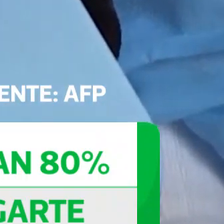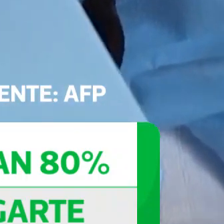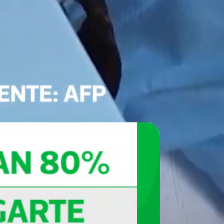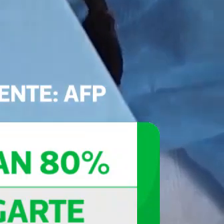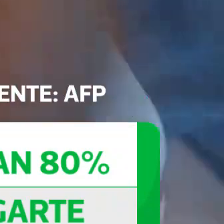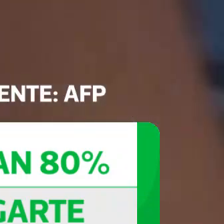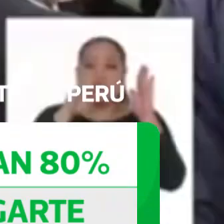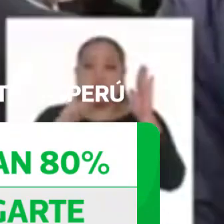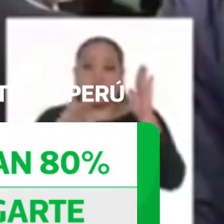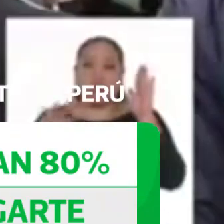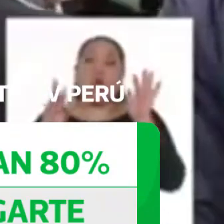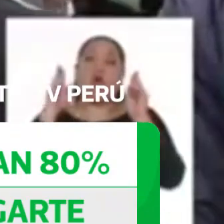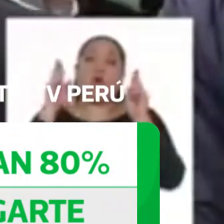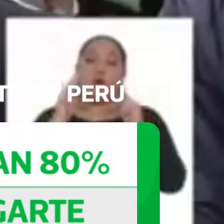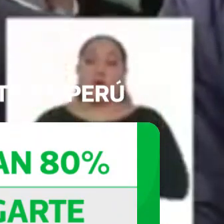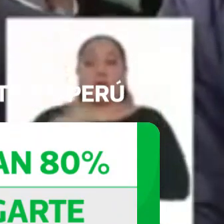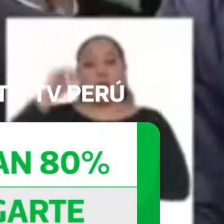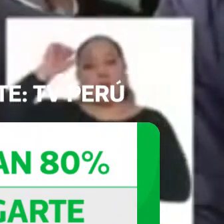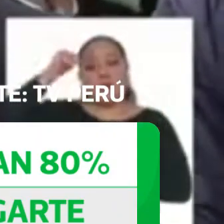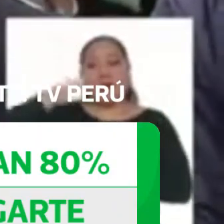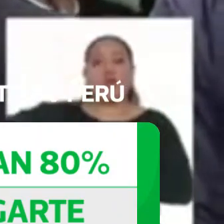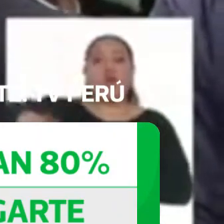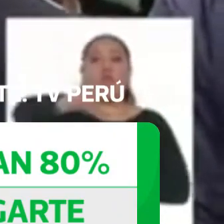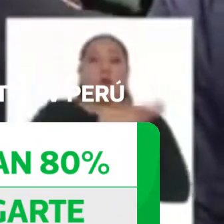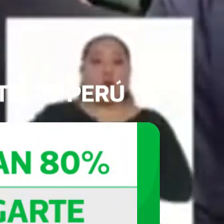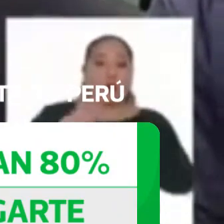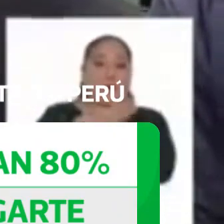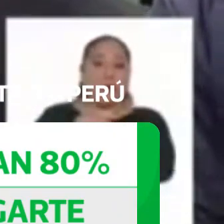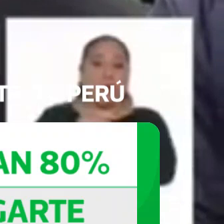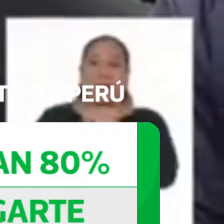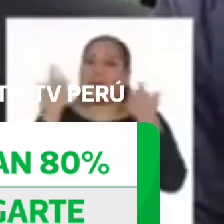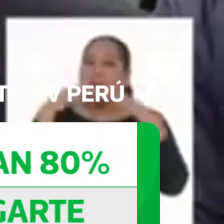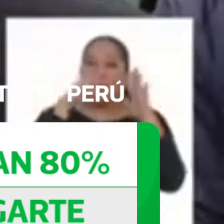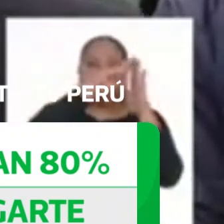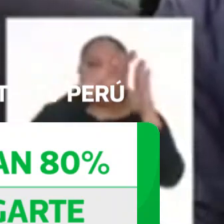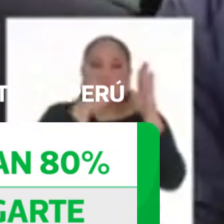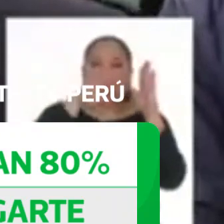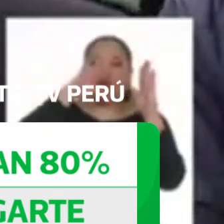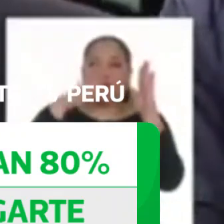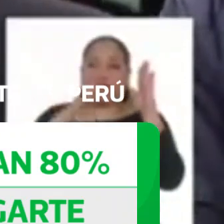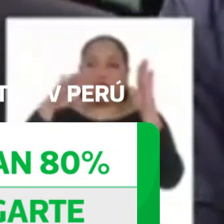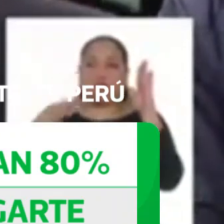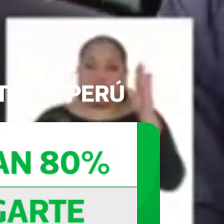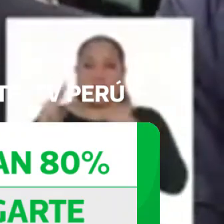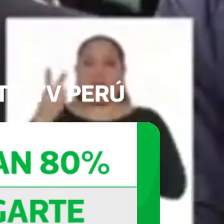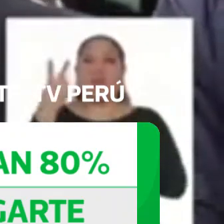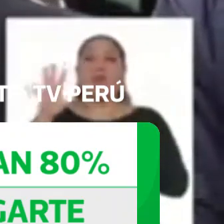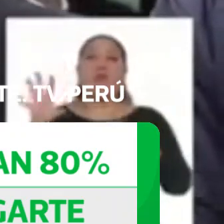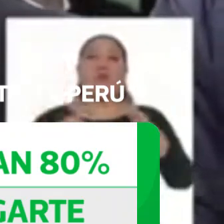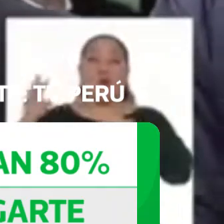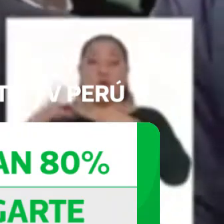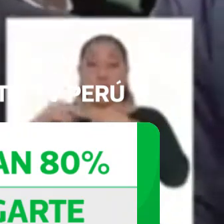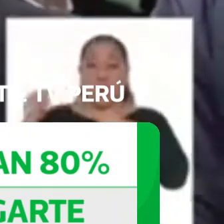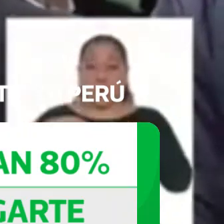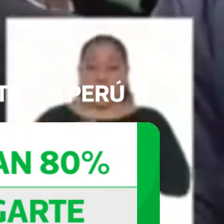las medidas. Recordemos que en todo el resto del país la curva viene descendiendo. La segunda ola está ya casi llegando